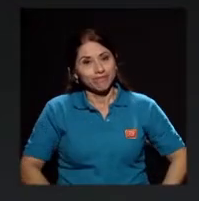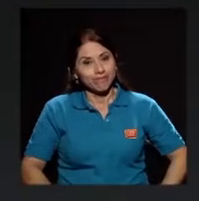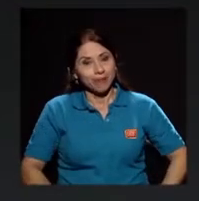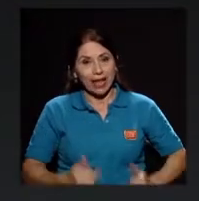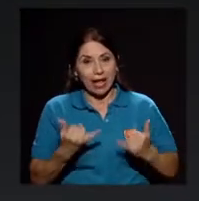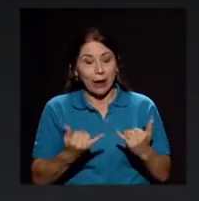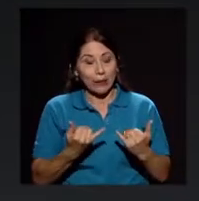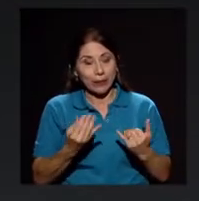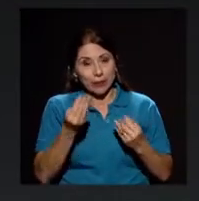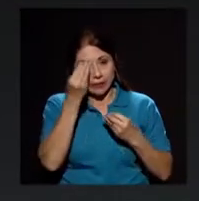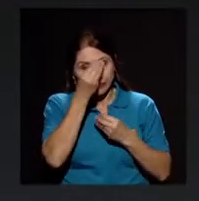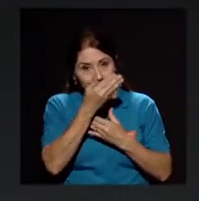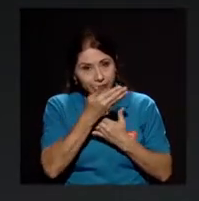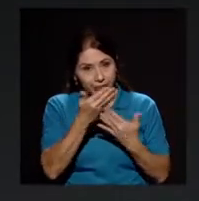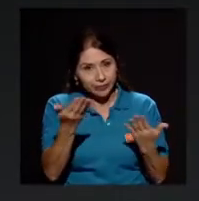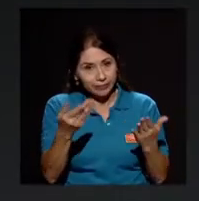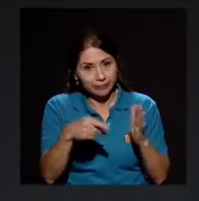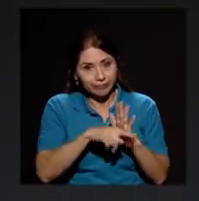enero